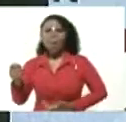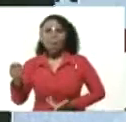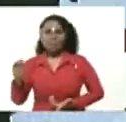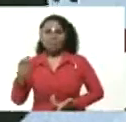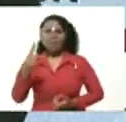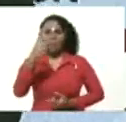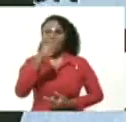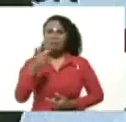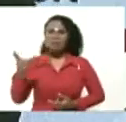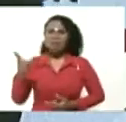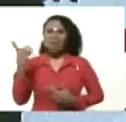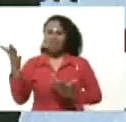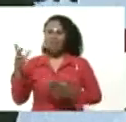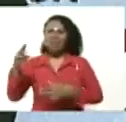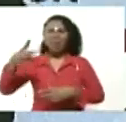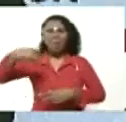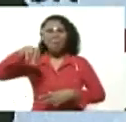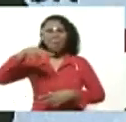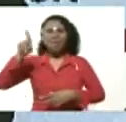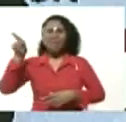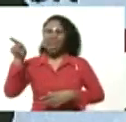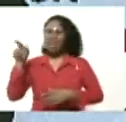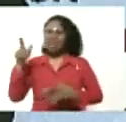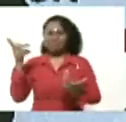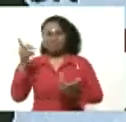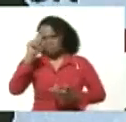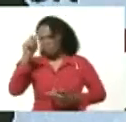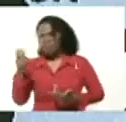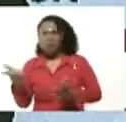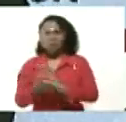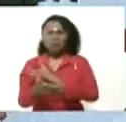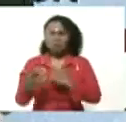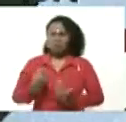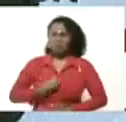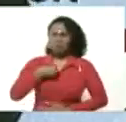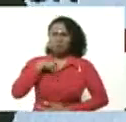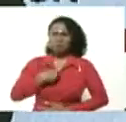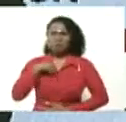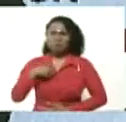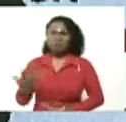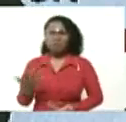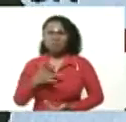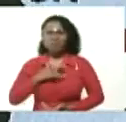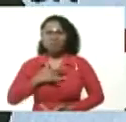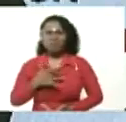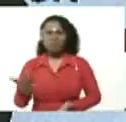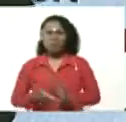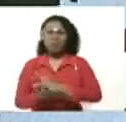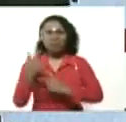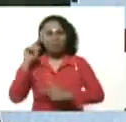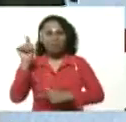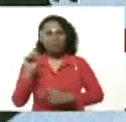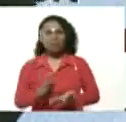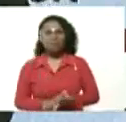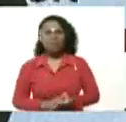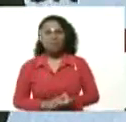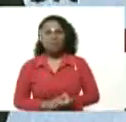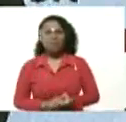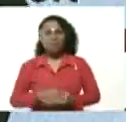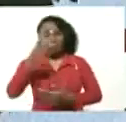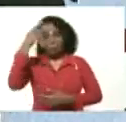autoproclamado en una plaza. El reconocimiento de que México estaba una plataforma